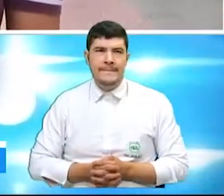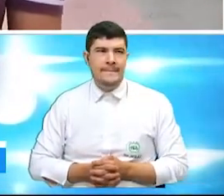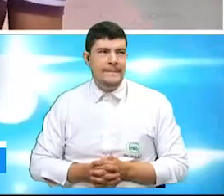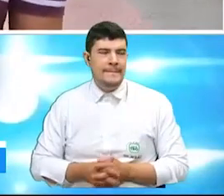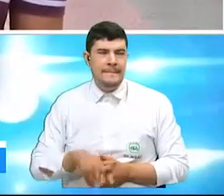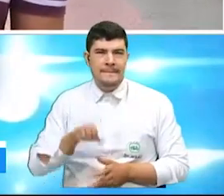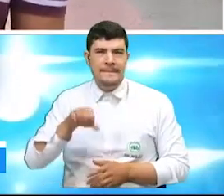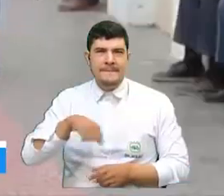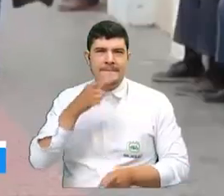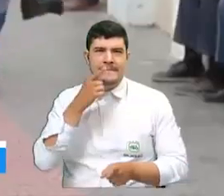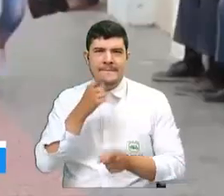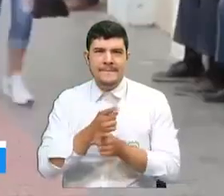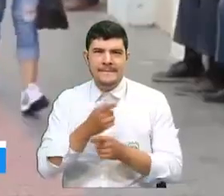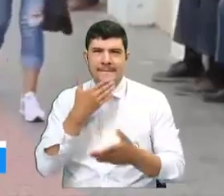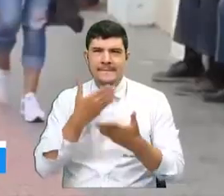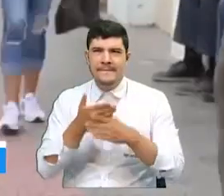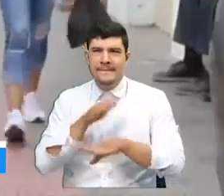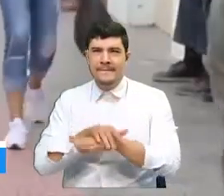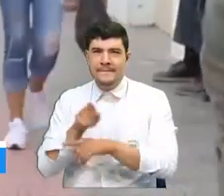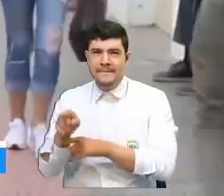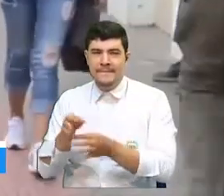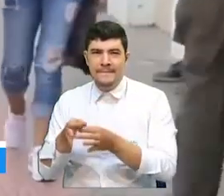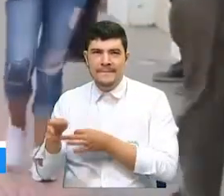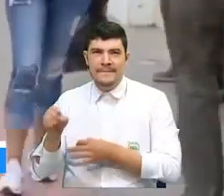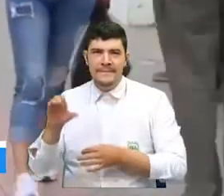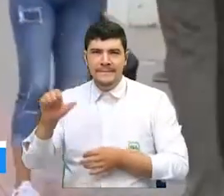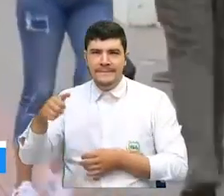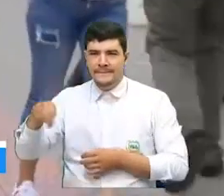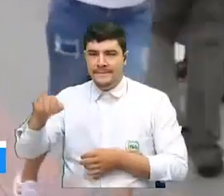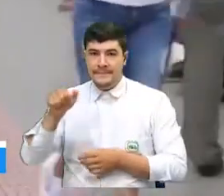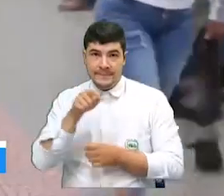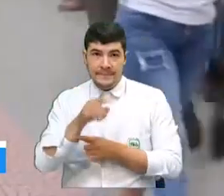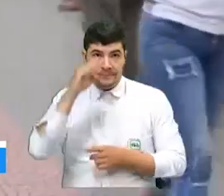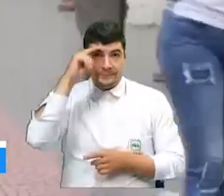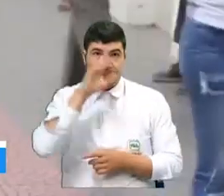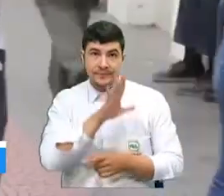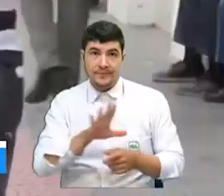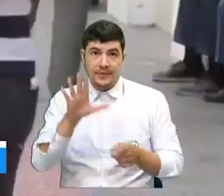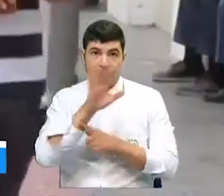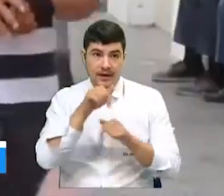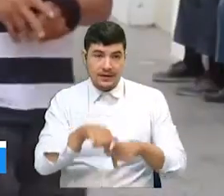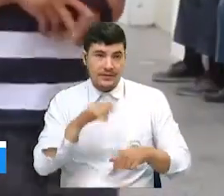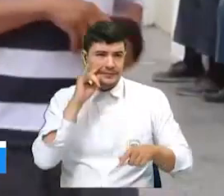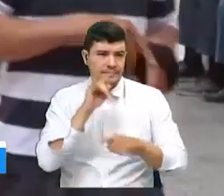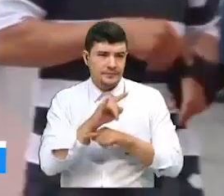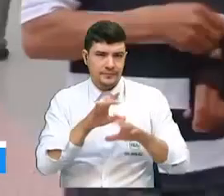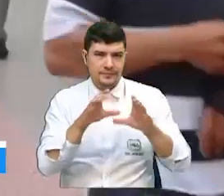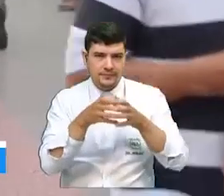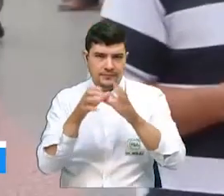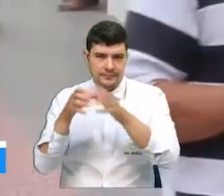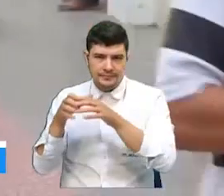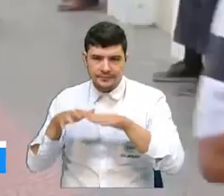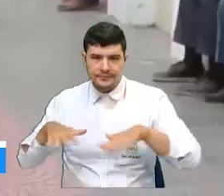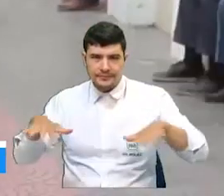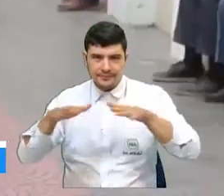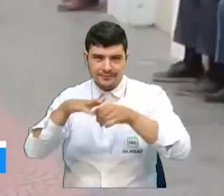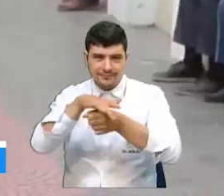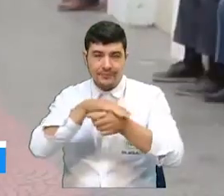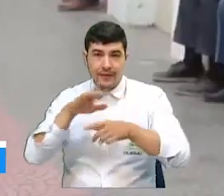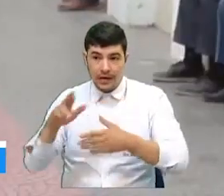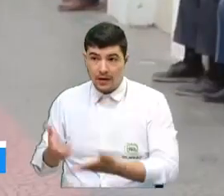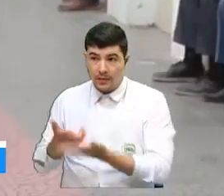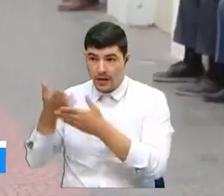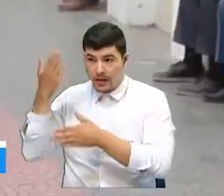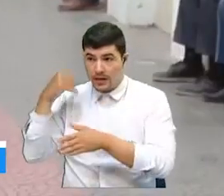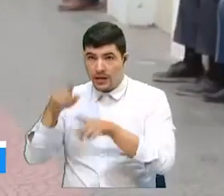Así es, y en el municipio de Ocaña, la Policía Judicial de la Sijín y las autoridades del modelo de vigilancia por cuadrantes recuperaron varios